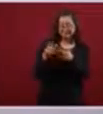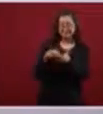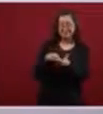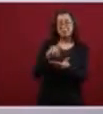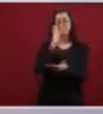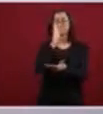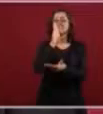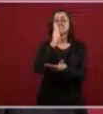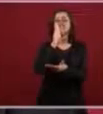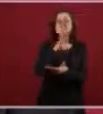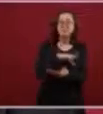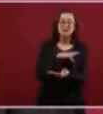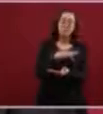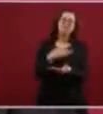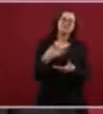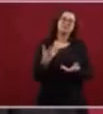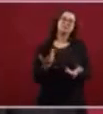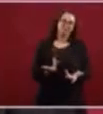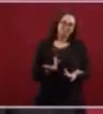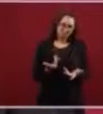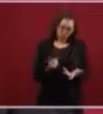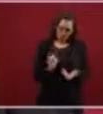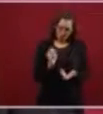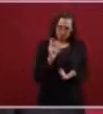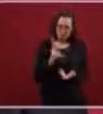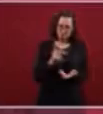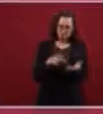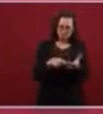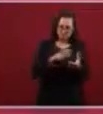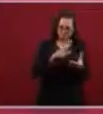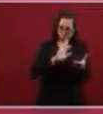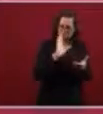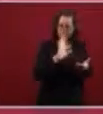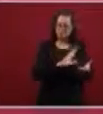podrían, con criterio, decir,